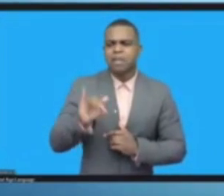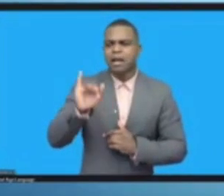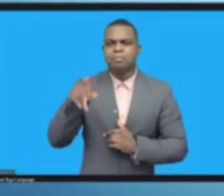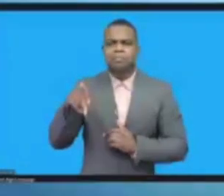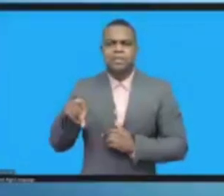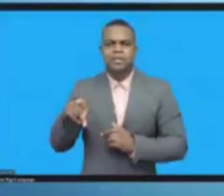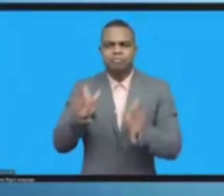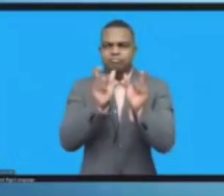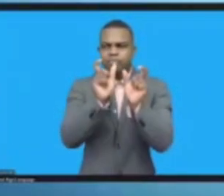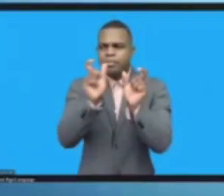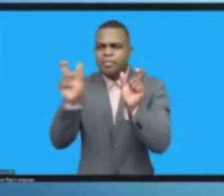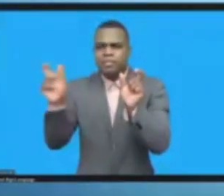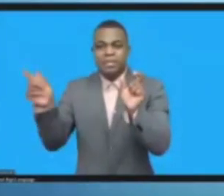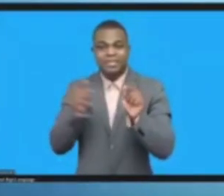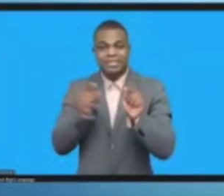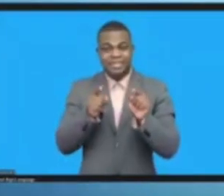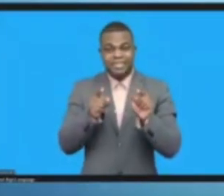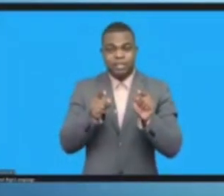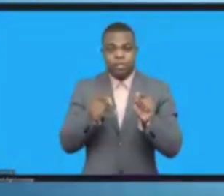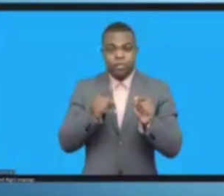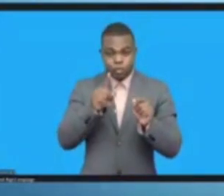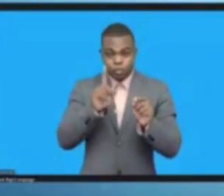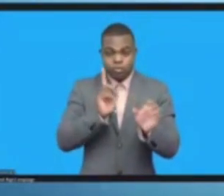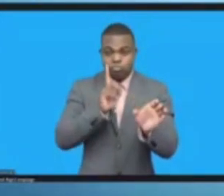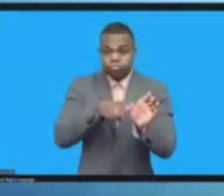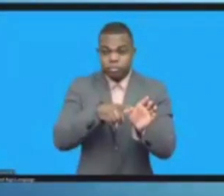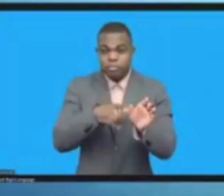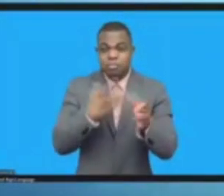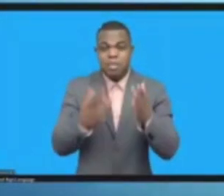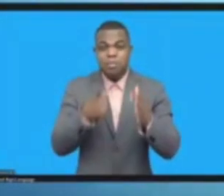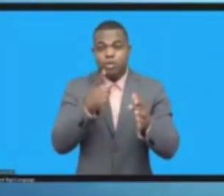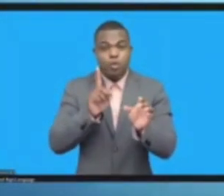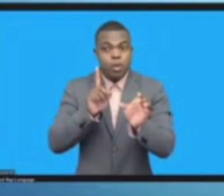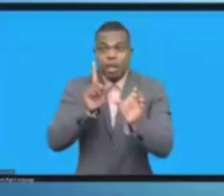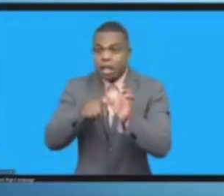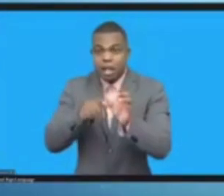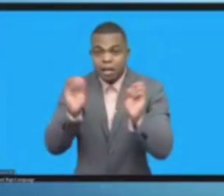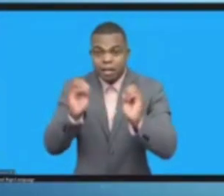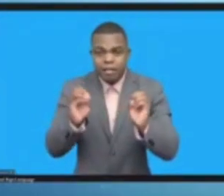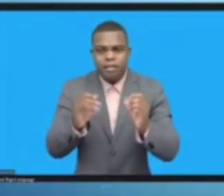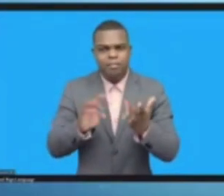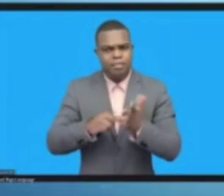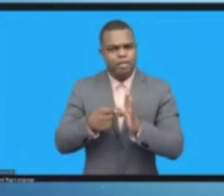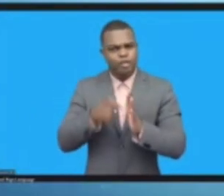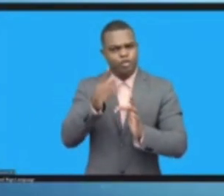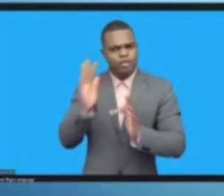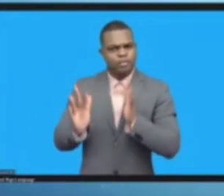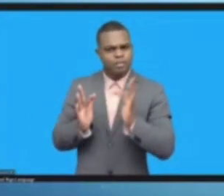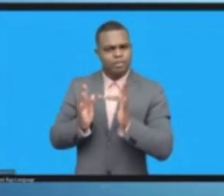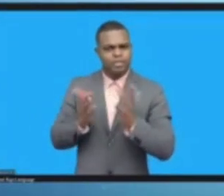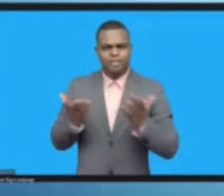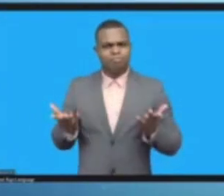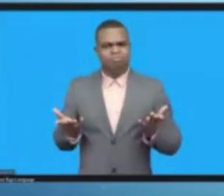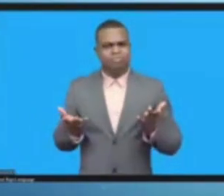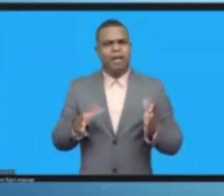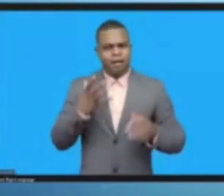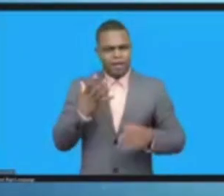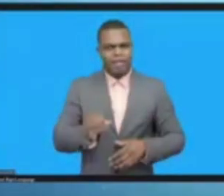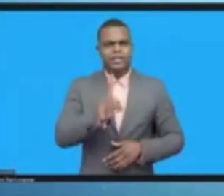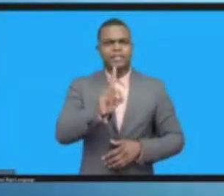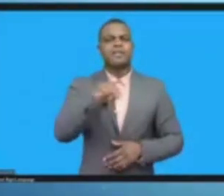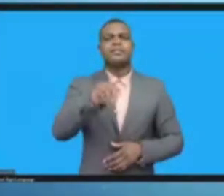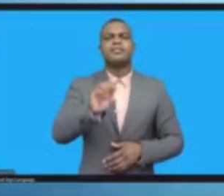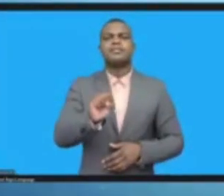la internet es un sistema de confianza y esta confianza proviene de la coordinación técnica regida por el modelo de